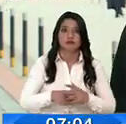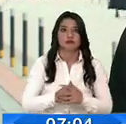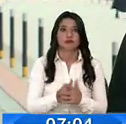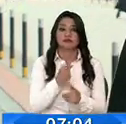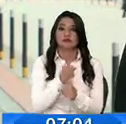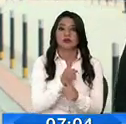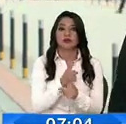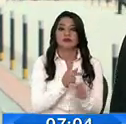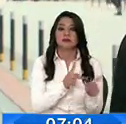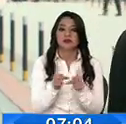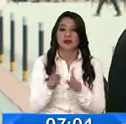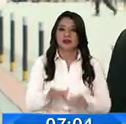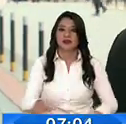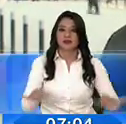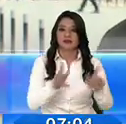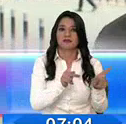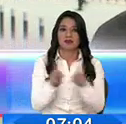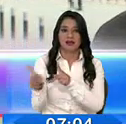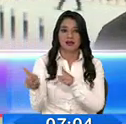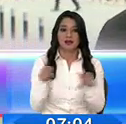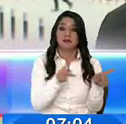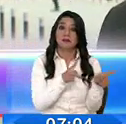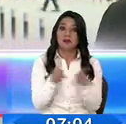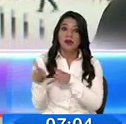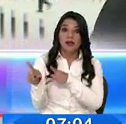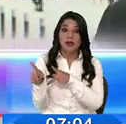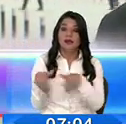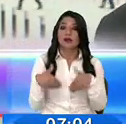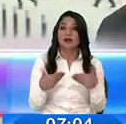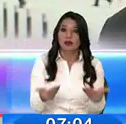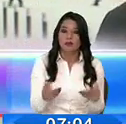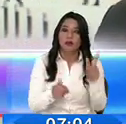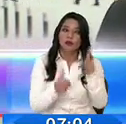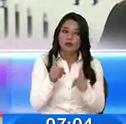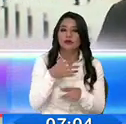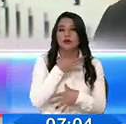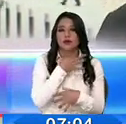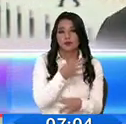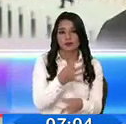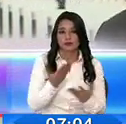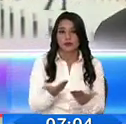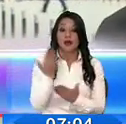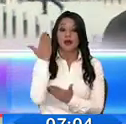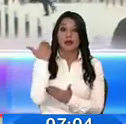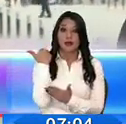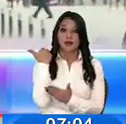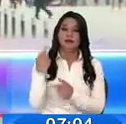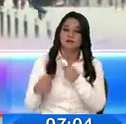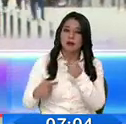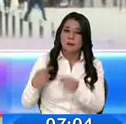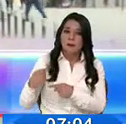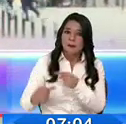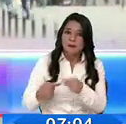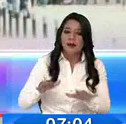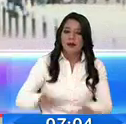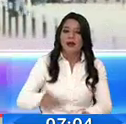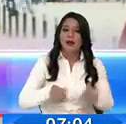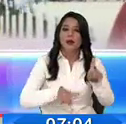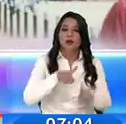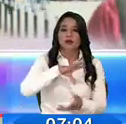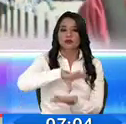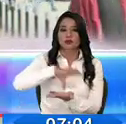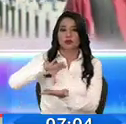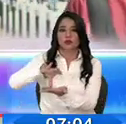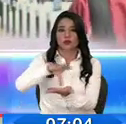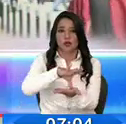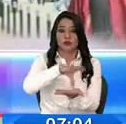instrumentos de planeamiento el problema es que este instrumento de planeamiento incomodan a como se venía siendo tradicionalmente las ciudades es decir